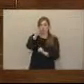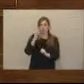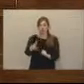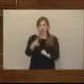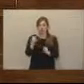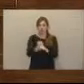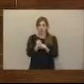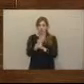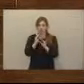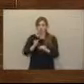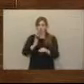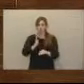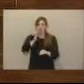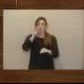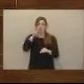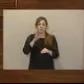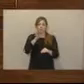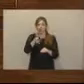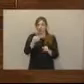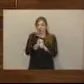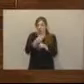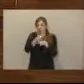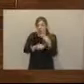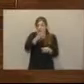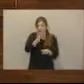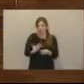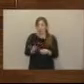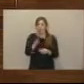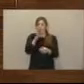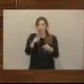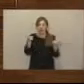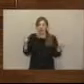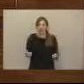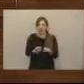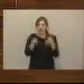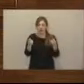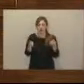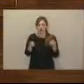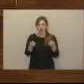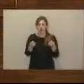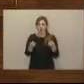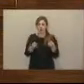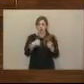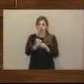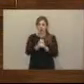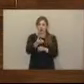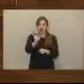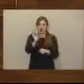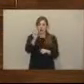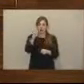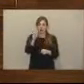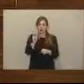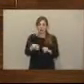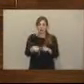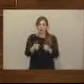laboral para poder desarrollar la carrera profesional, para poder promocionar de forma laboral o simplemente en un